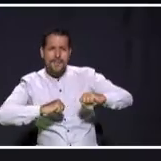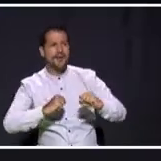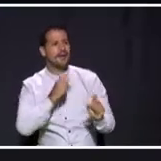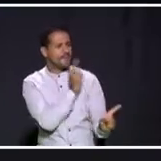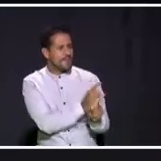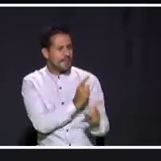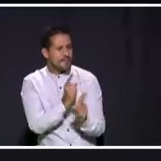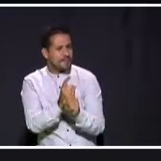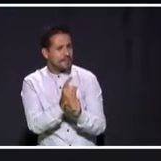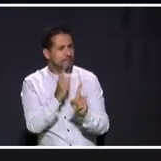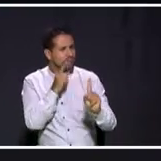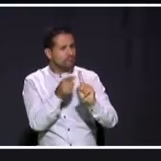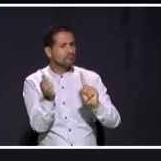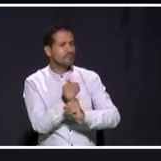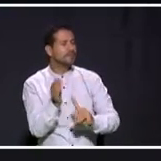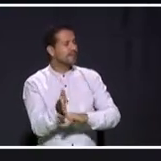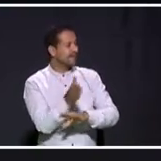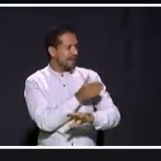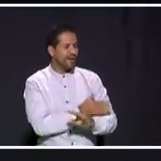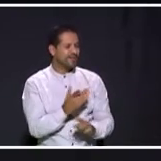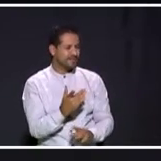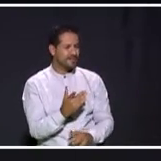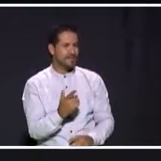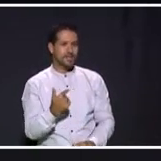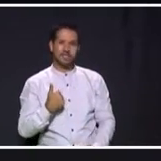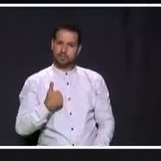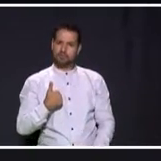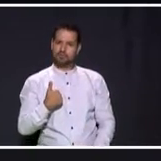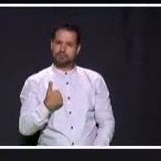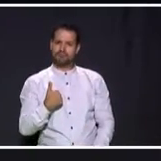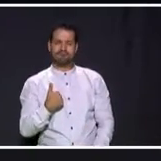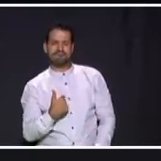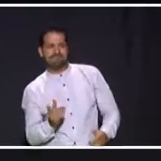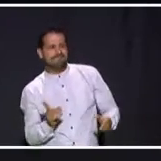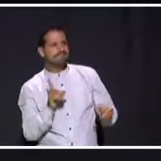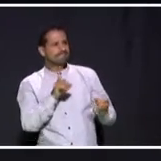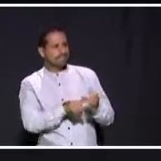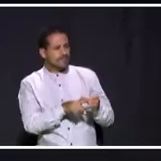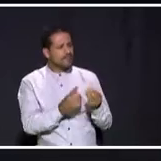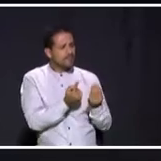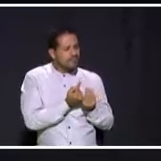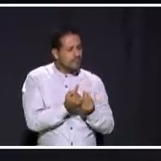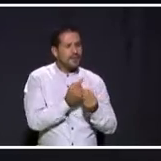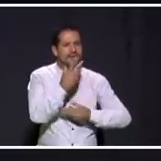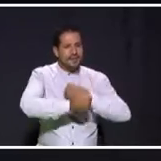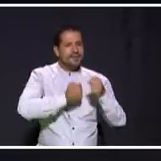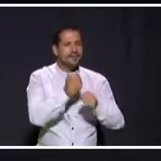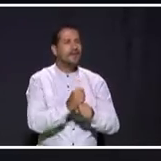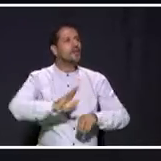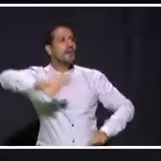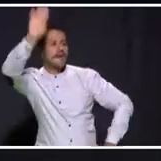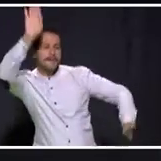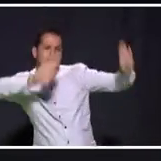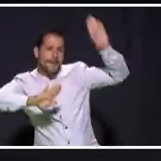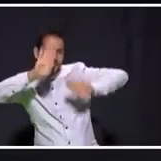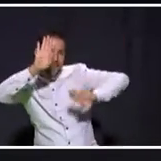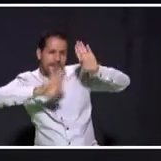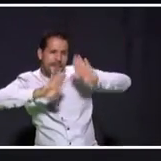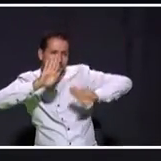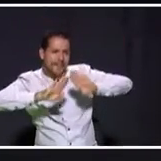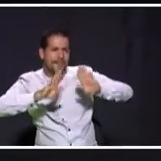esas obras estuve como un miembro de junta del ferrocarril de antioquia durante todo este año participé directamente en todo lo que